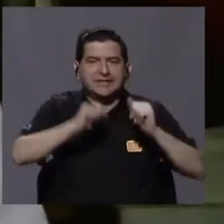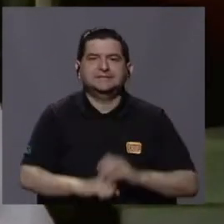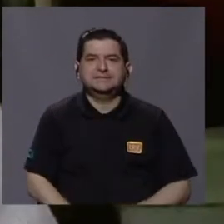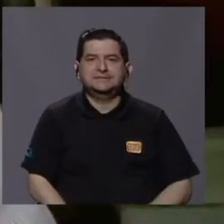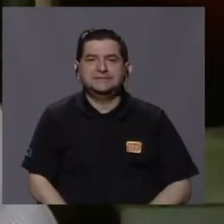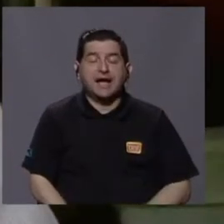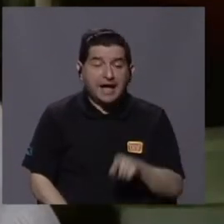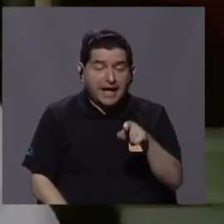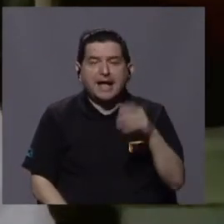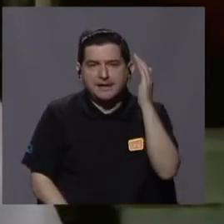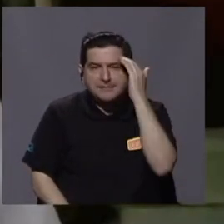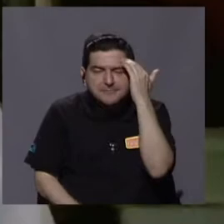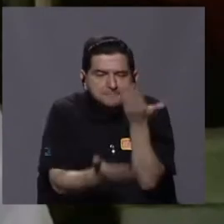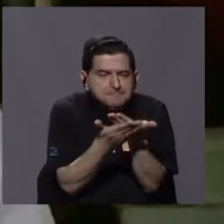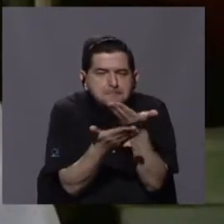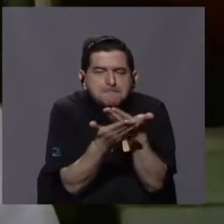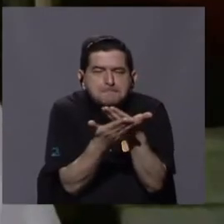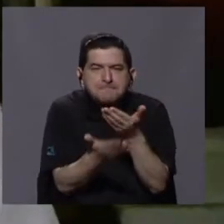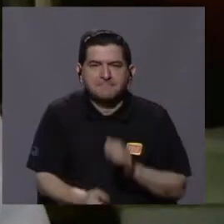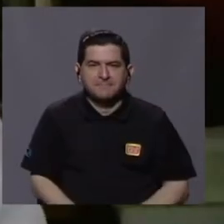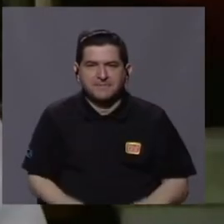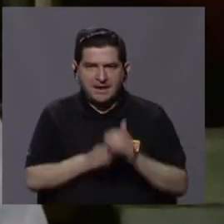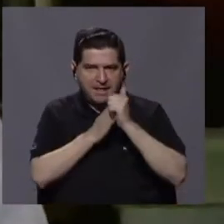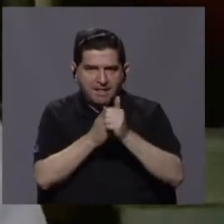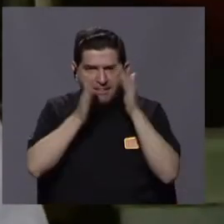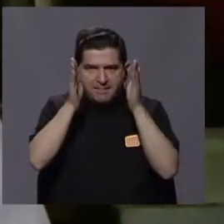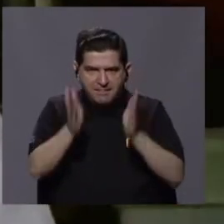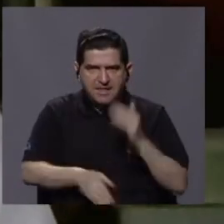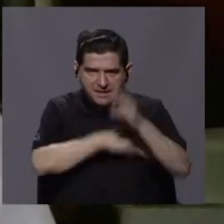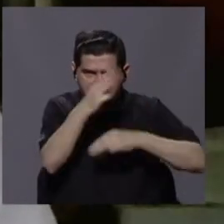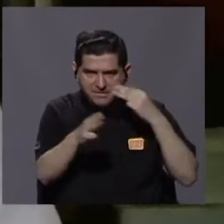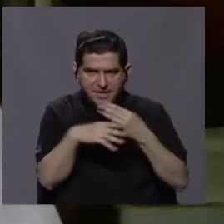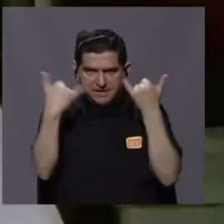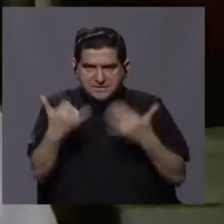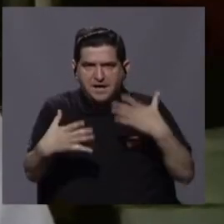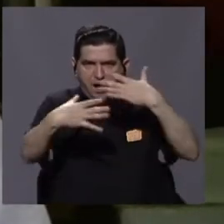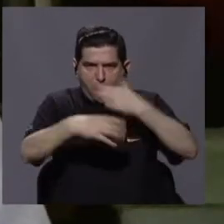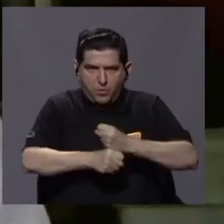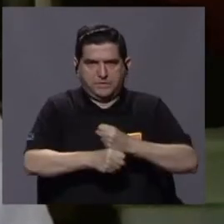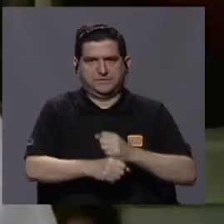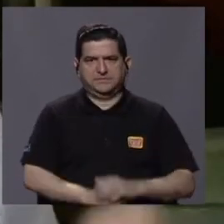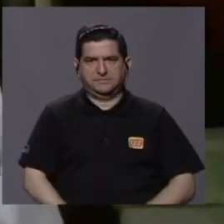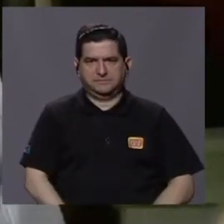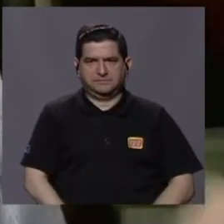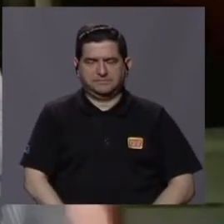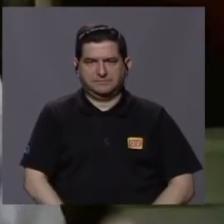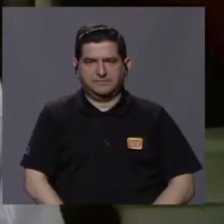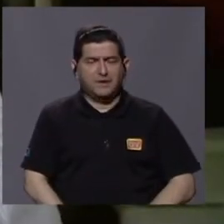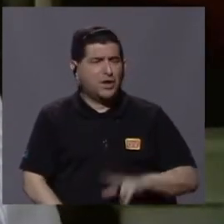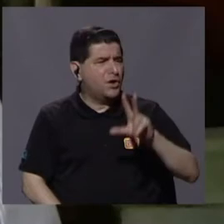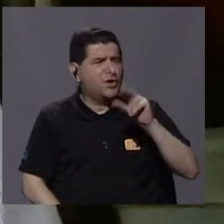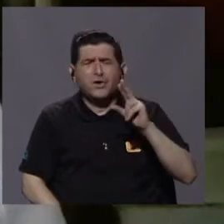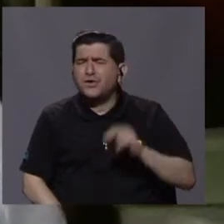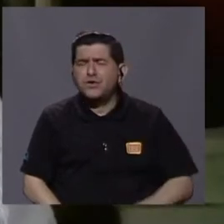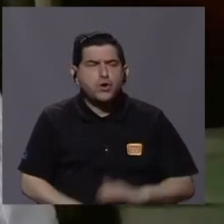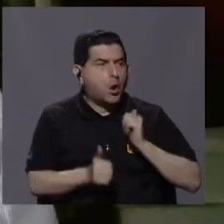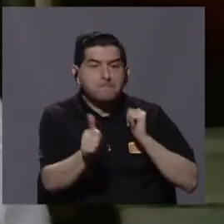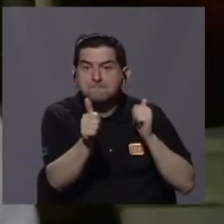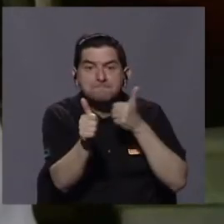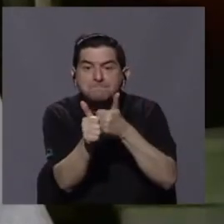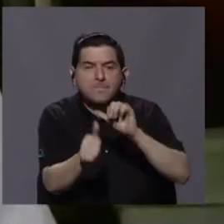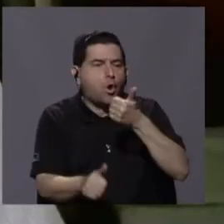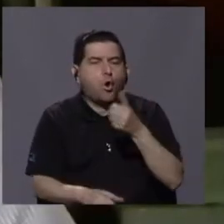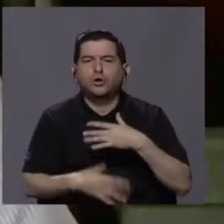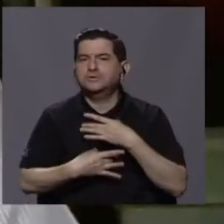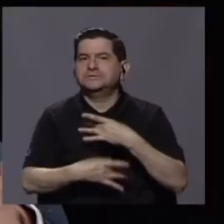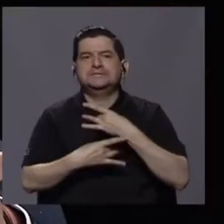comprobado y esto es lo que los líderes del mundo deberían estar haciendo en este momento lejos está persiguiendo otros